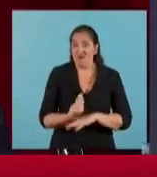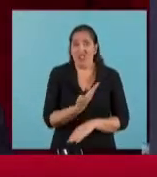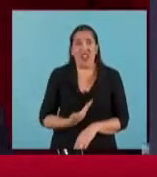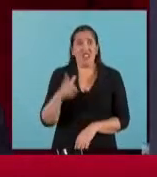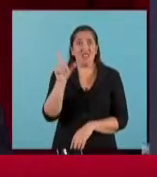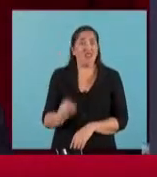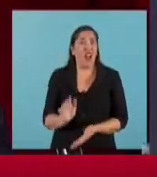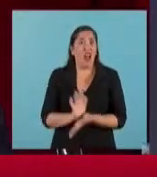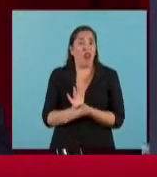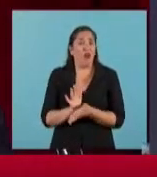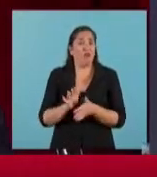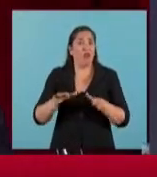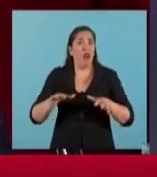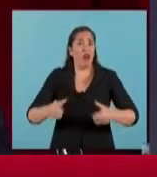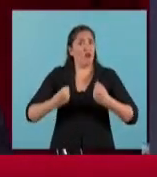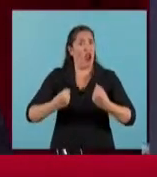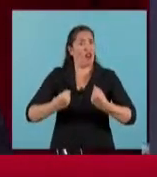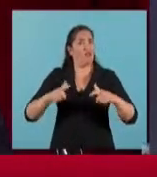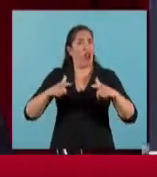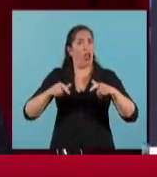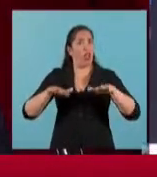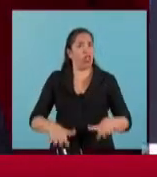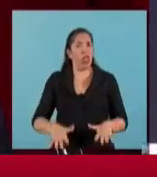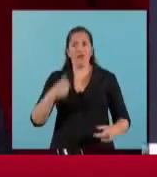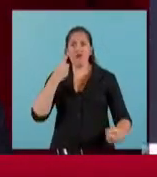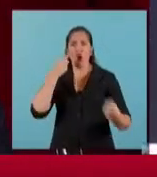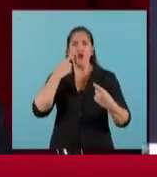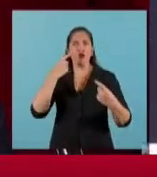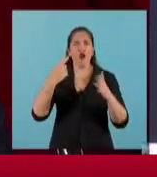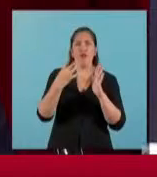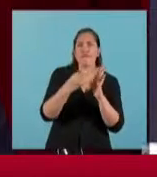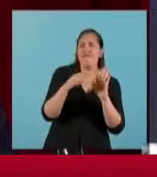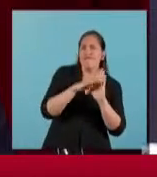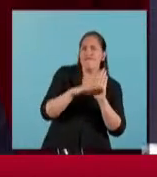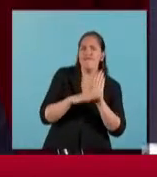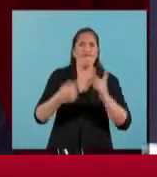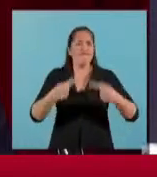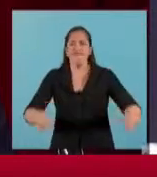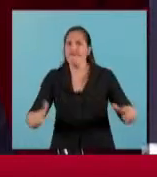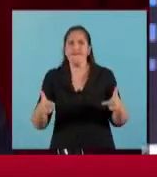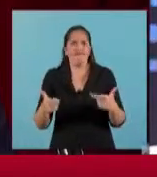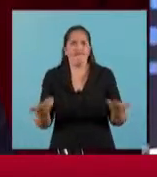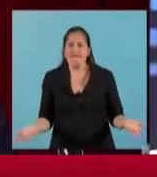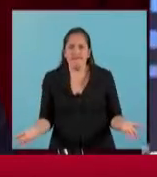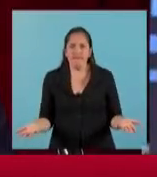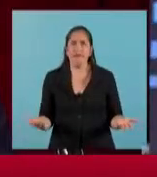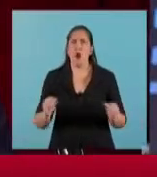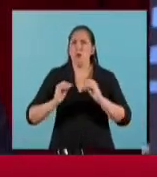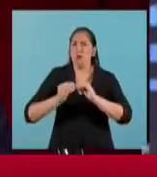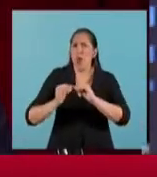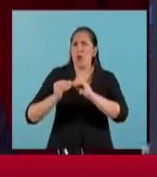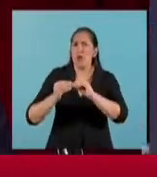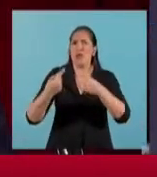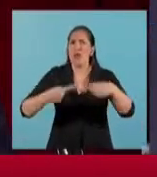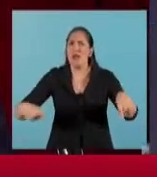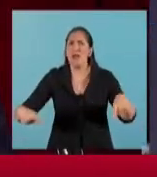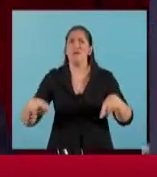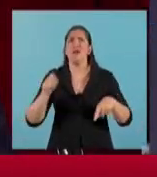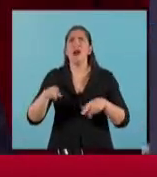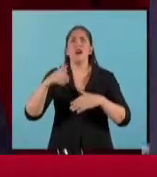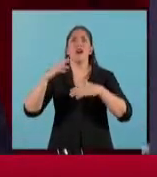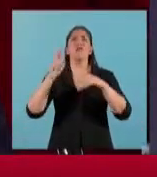va a participar no ha hecho ningún tipo de convocatoria si la ha hecho obviamente gente como me